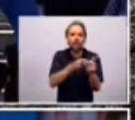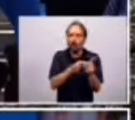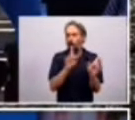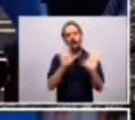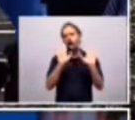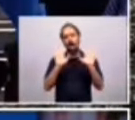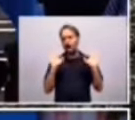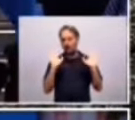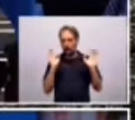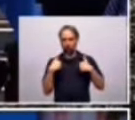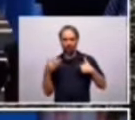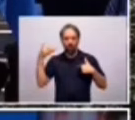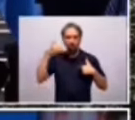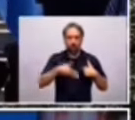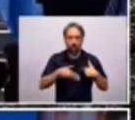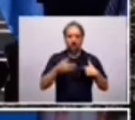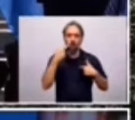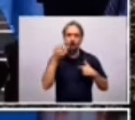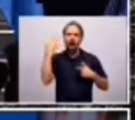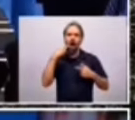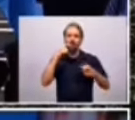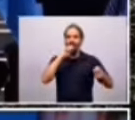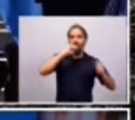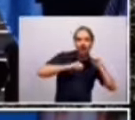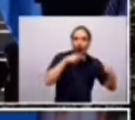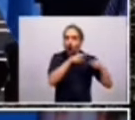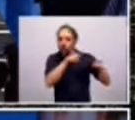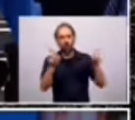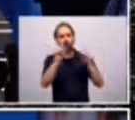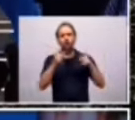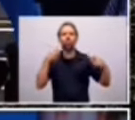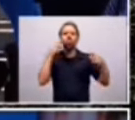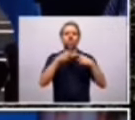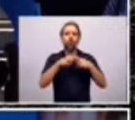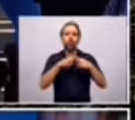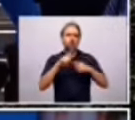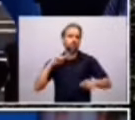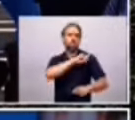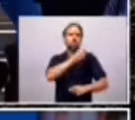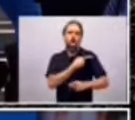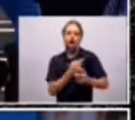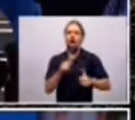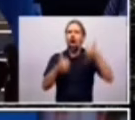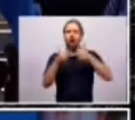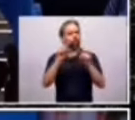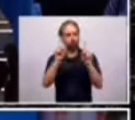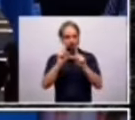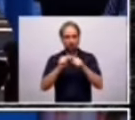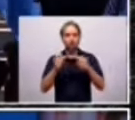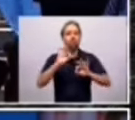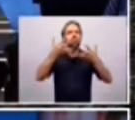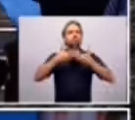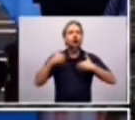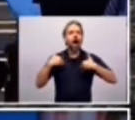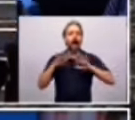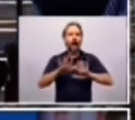hay nadie que haya sobrevivido, que esté vivo hoy, que haya estado presente en 1853, con lo cual, bueno, no saber cuál era la calidad de vida. Hay historia, ¿no?